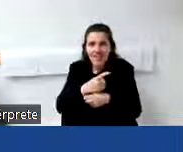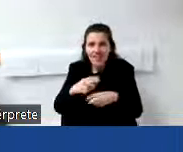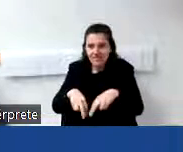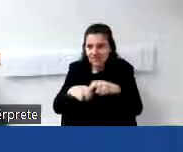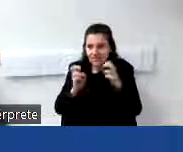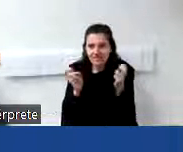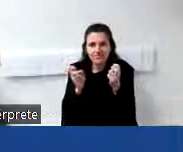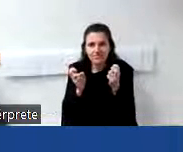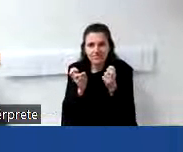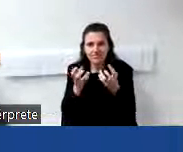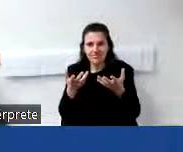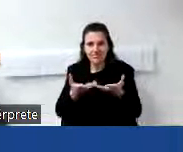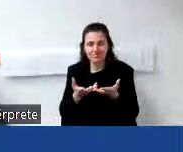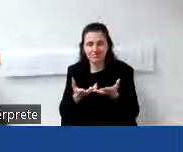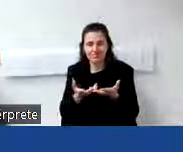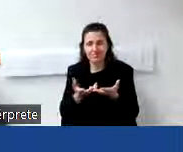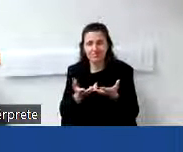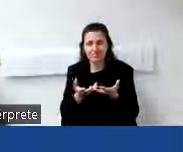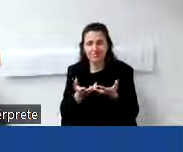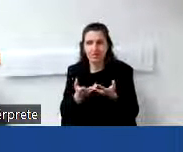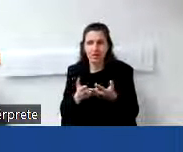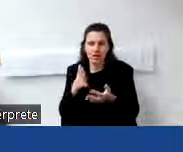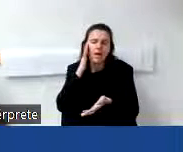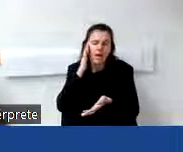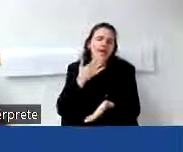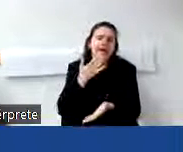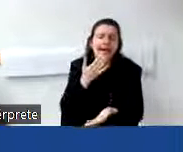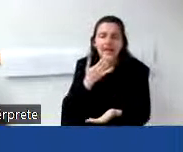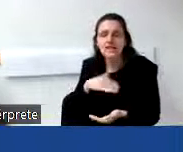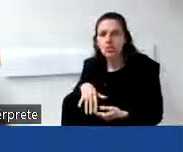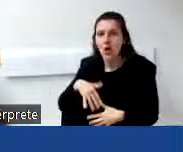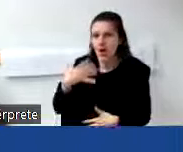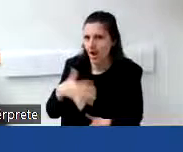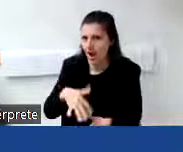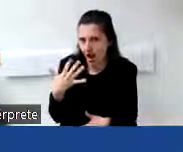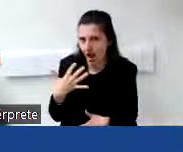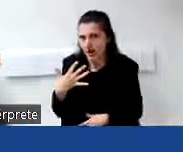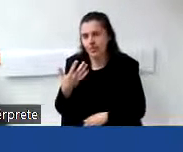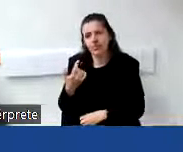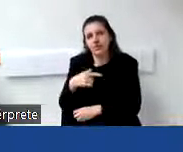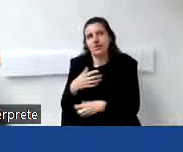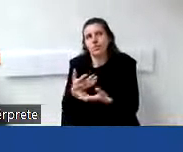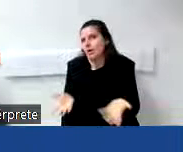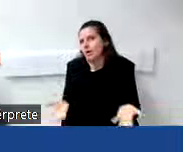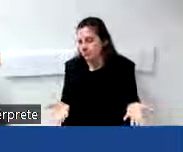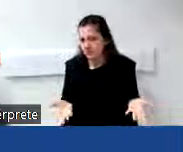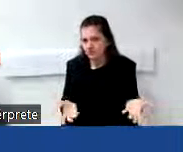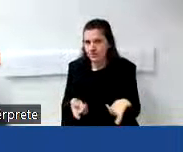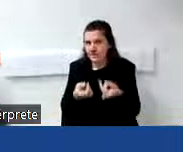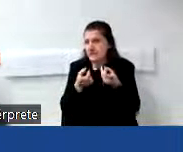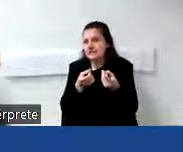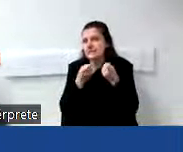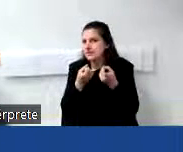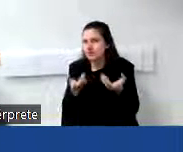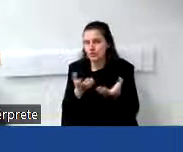caros, pero bueno, más allá de eso, tienen que existir en algún lugar. Si no existen, bueno, ¿cómo podemos hacer para que eso sí se genere y